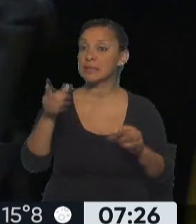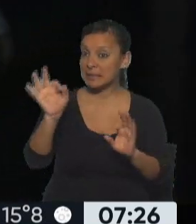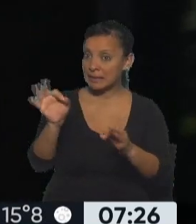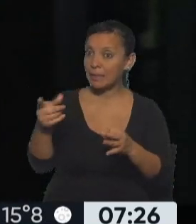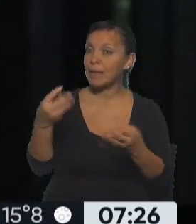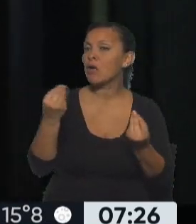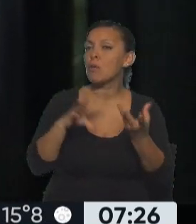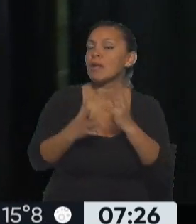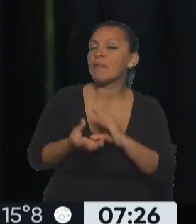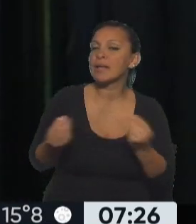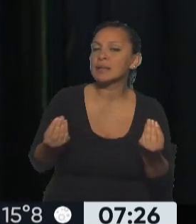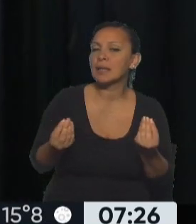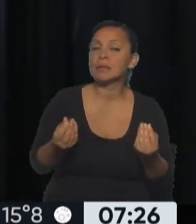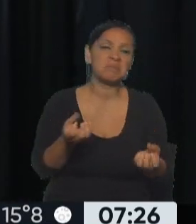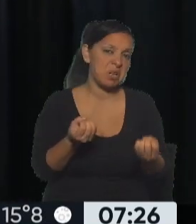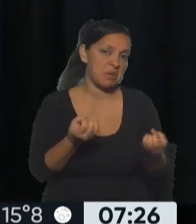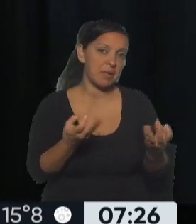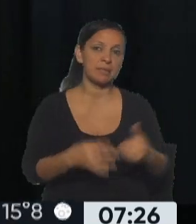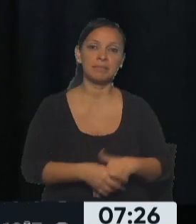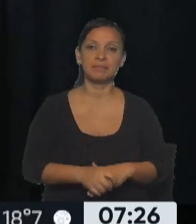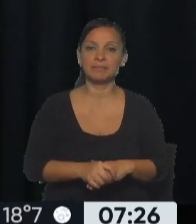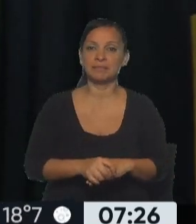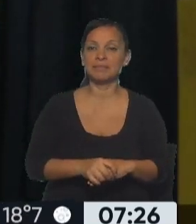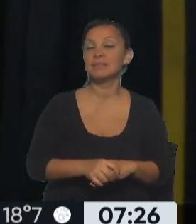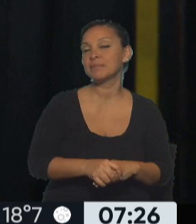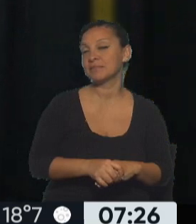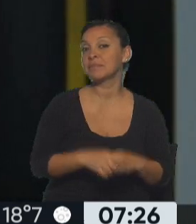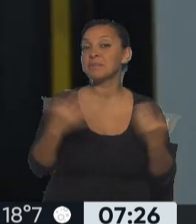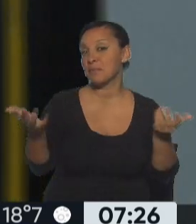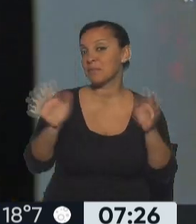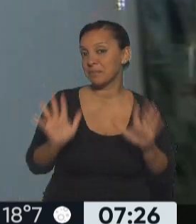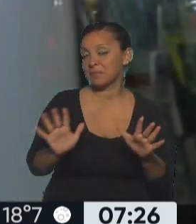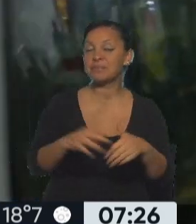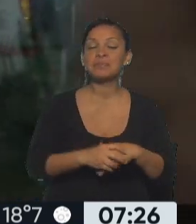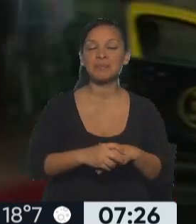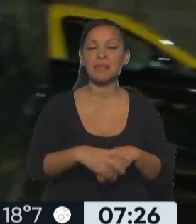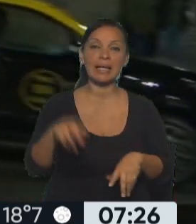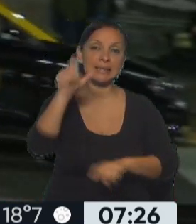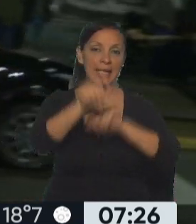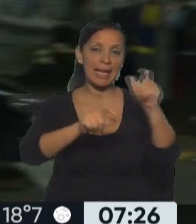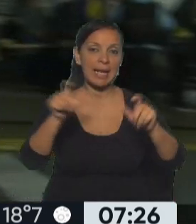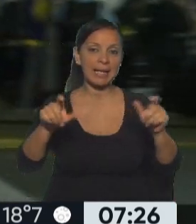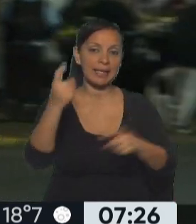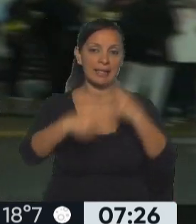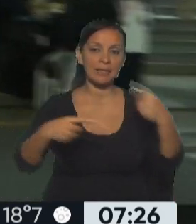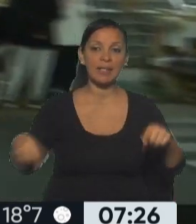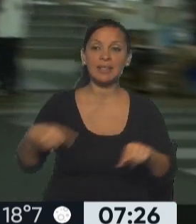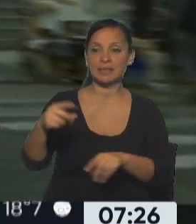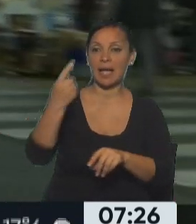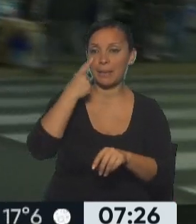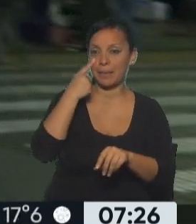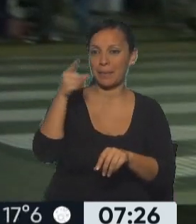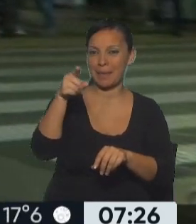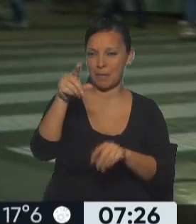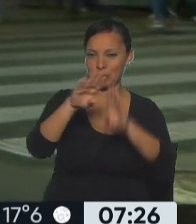¿Cómo te afectó? No, bien. Bueno, la imagen de la gente aquí frente a, recordemos, la estación de